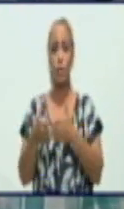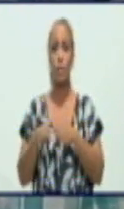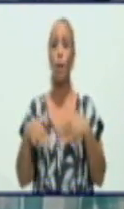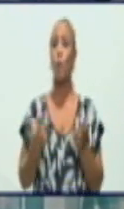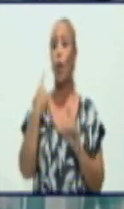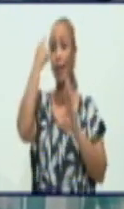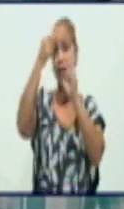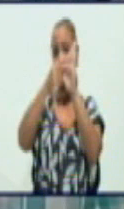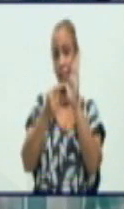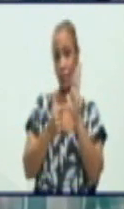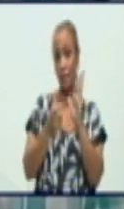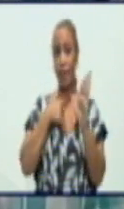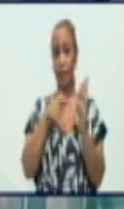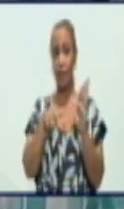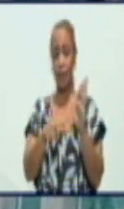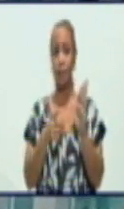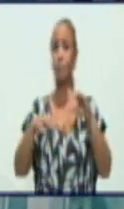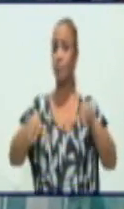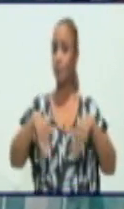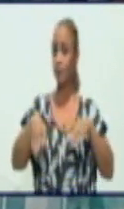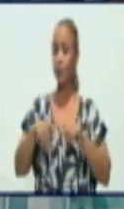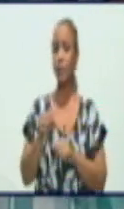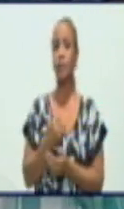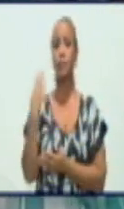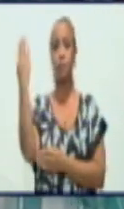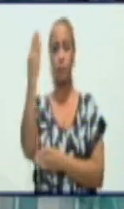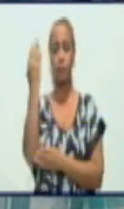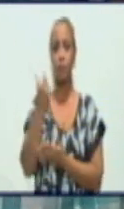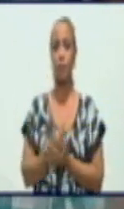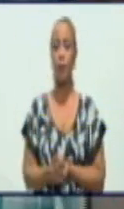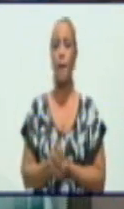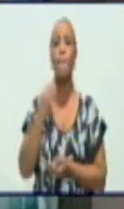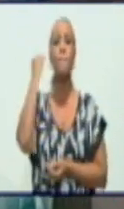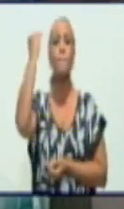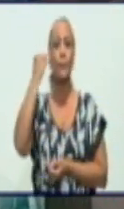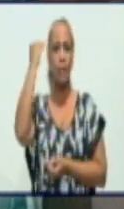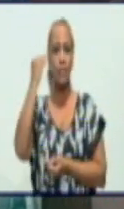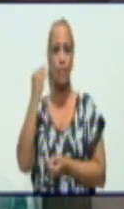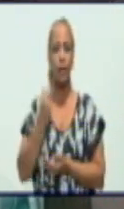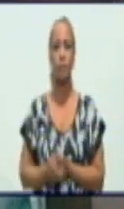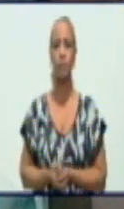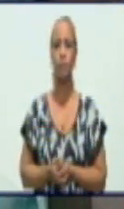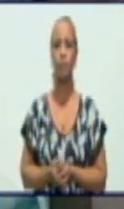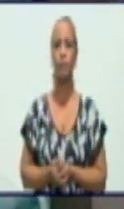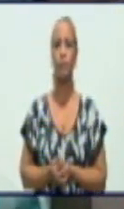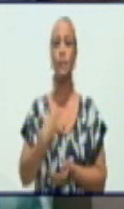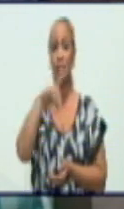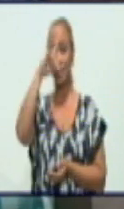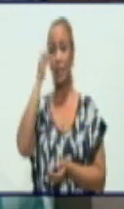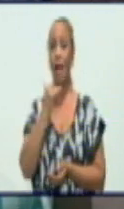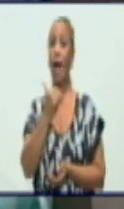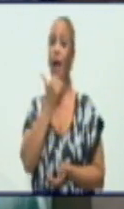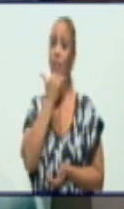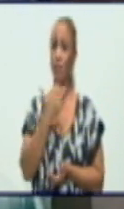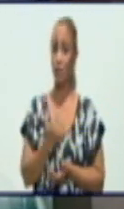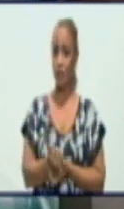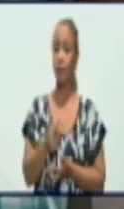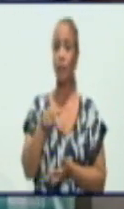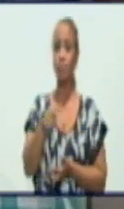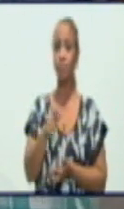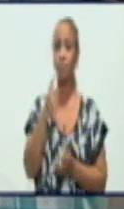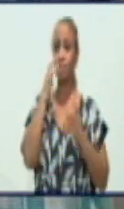características de este sistema como tal pensar que nos va a afectar es la primera condición que